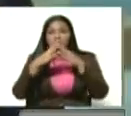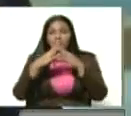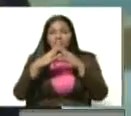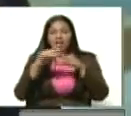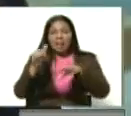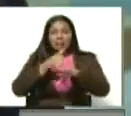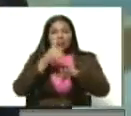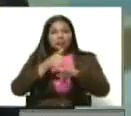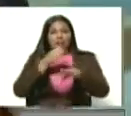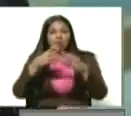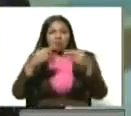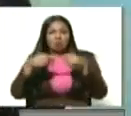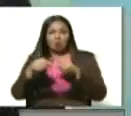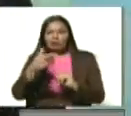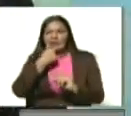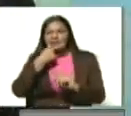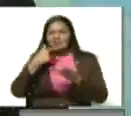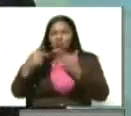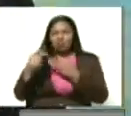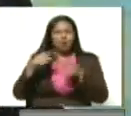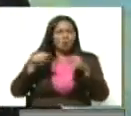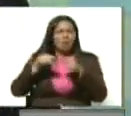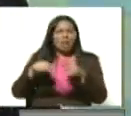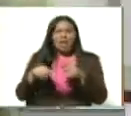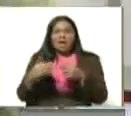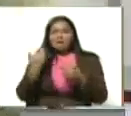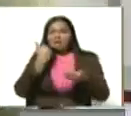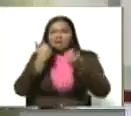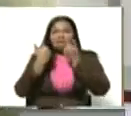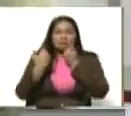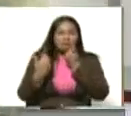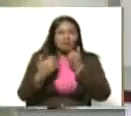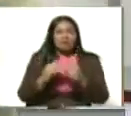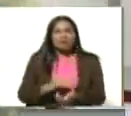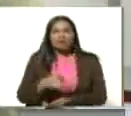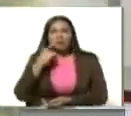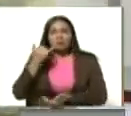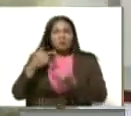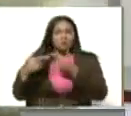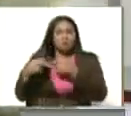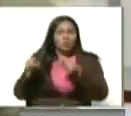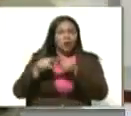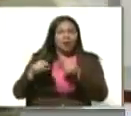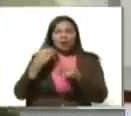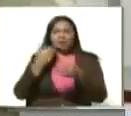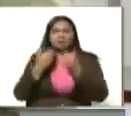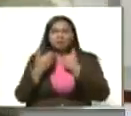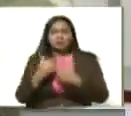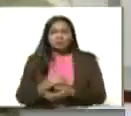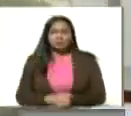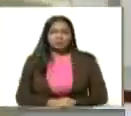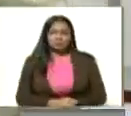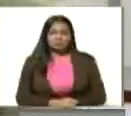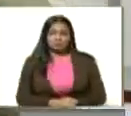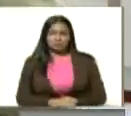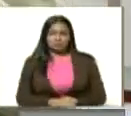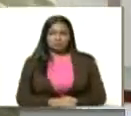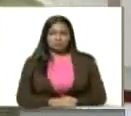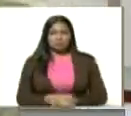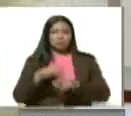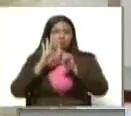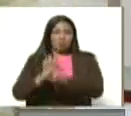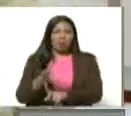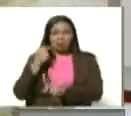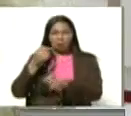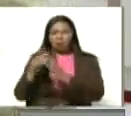¿no? Además. Todo tipo de discriminación. Exacto. Quiero decir. El racismo, la misoginia, la discriminación por